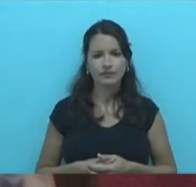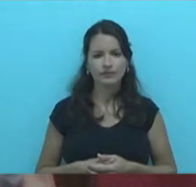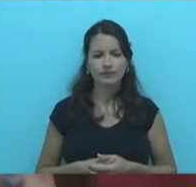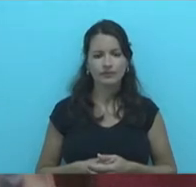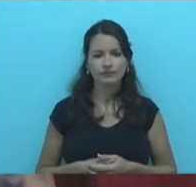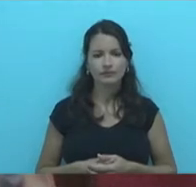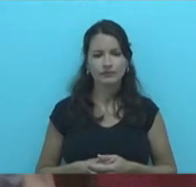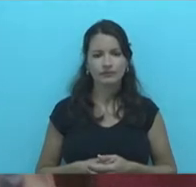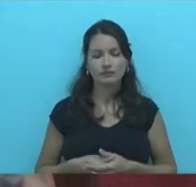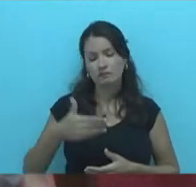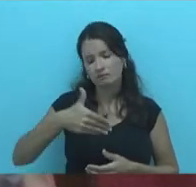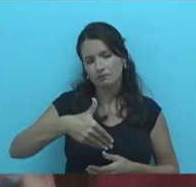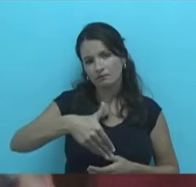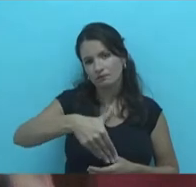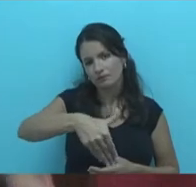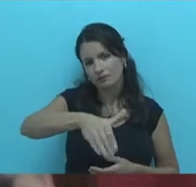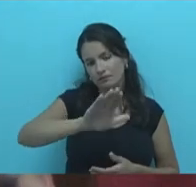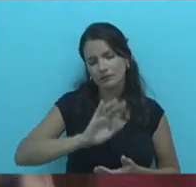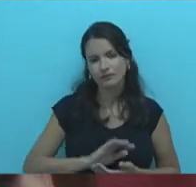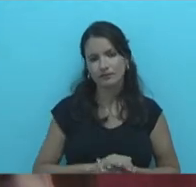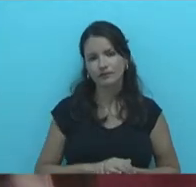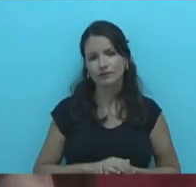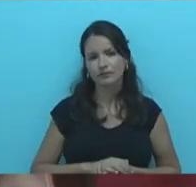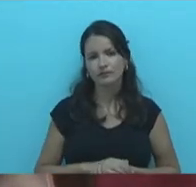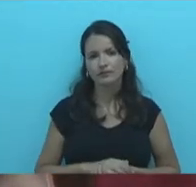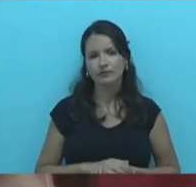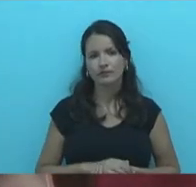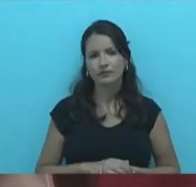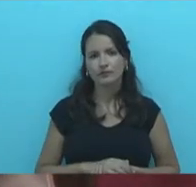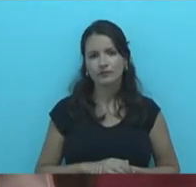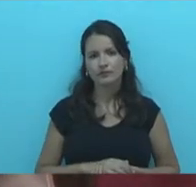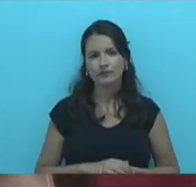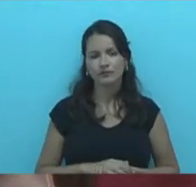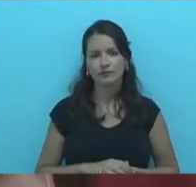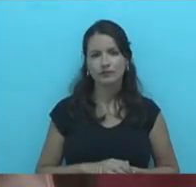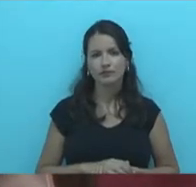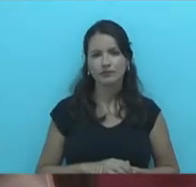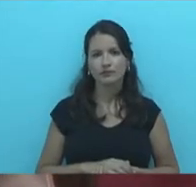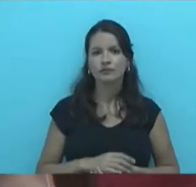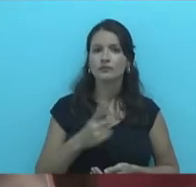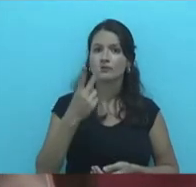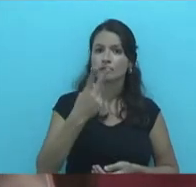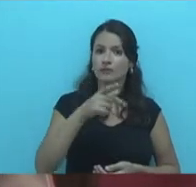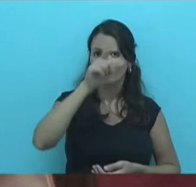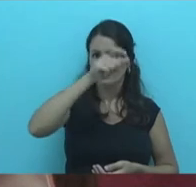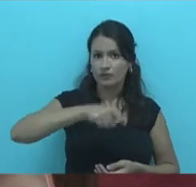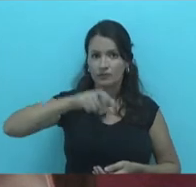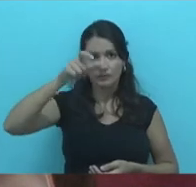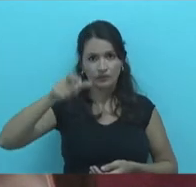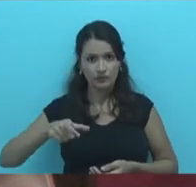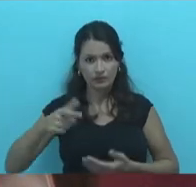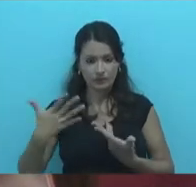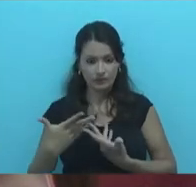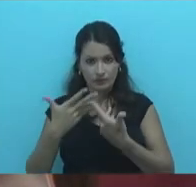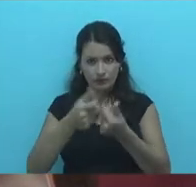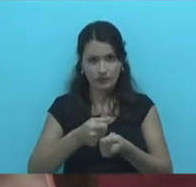hubo la participación de dos personas que aportaron al derecho internacional